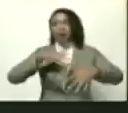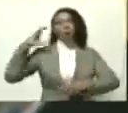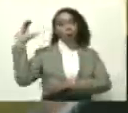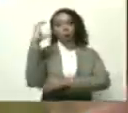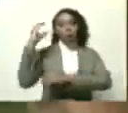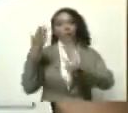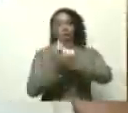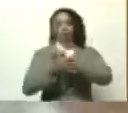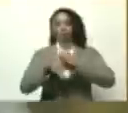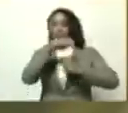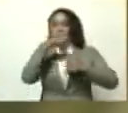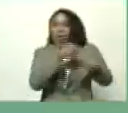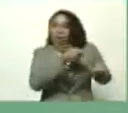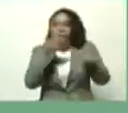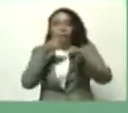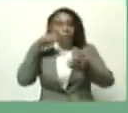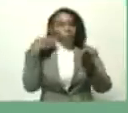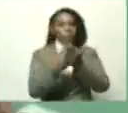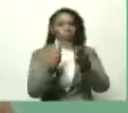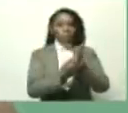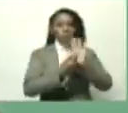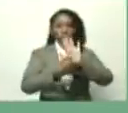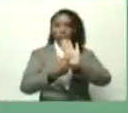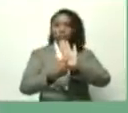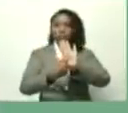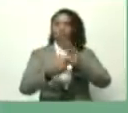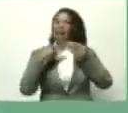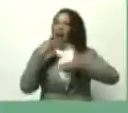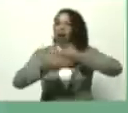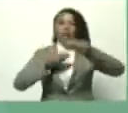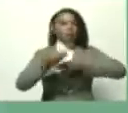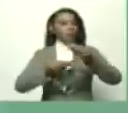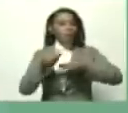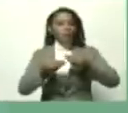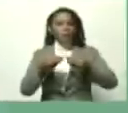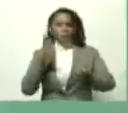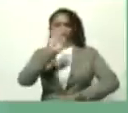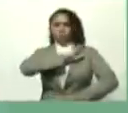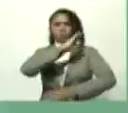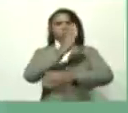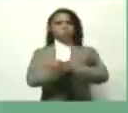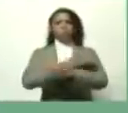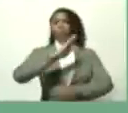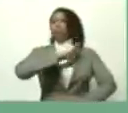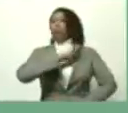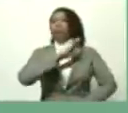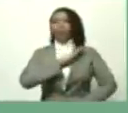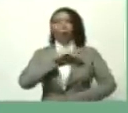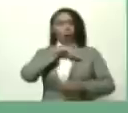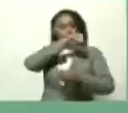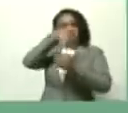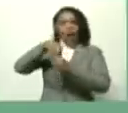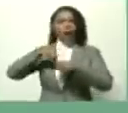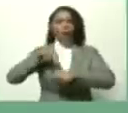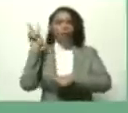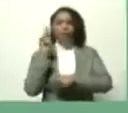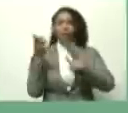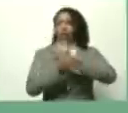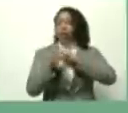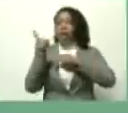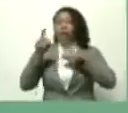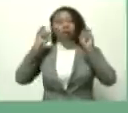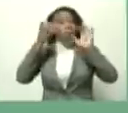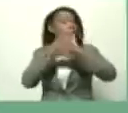hombros de narcotraficantes, como aquí queda demostrado, para hacerse con el poder en Venezuela. Eso tenía un